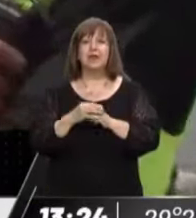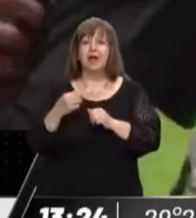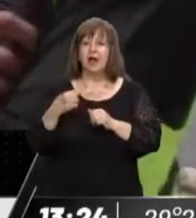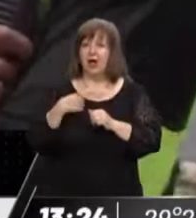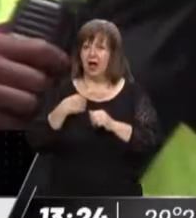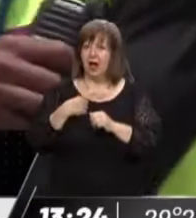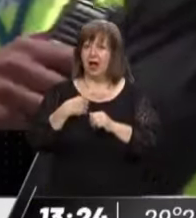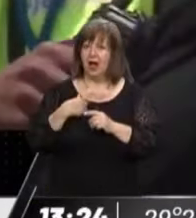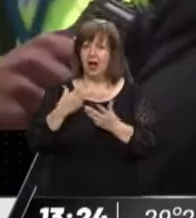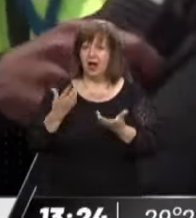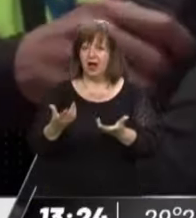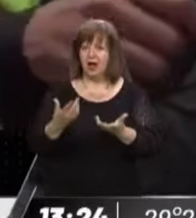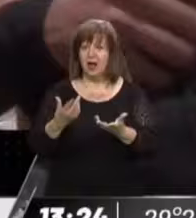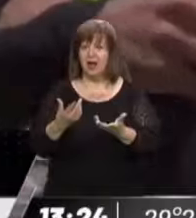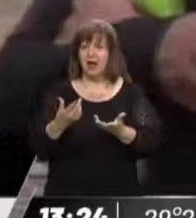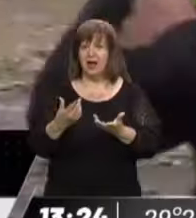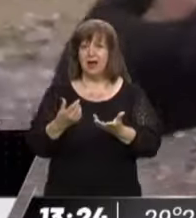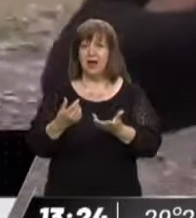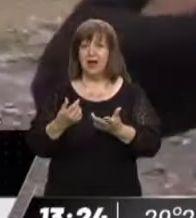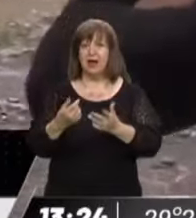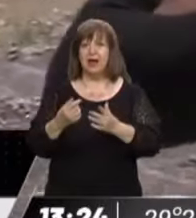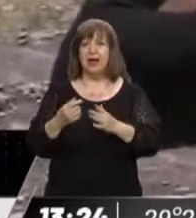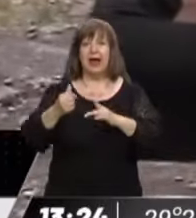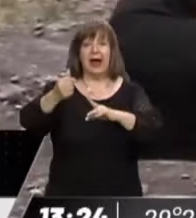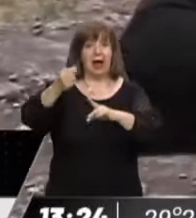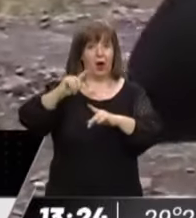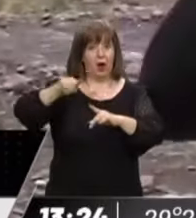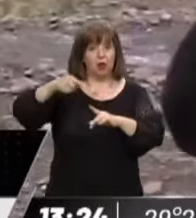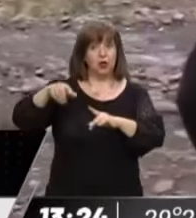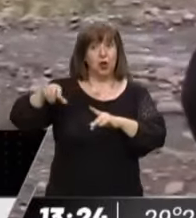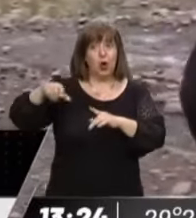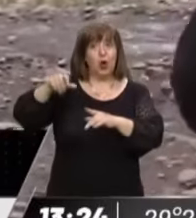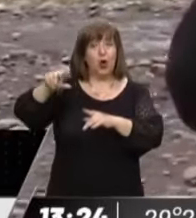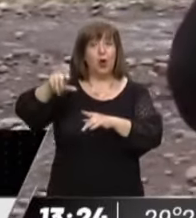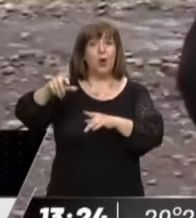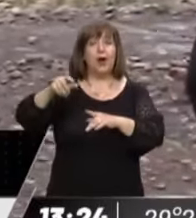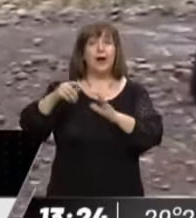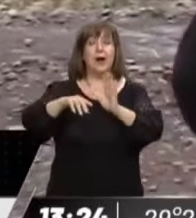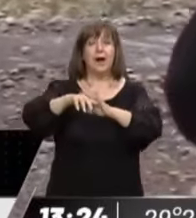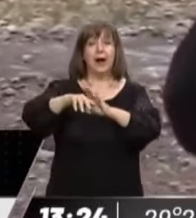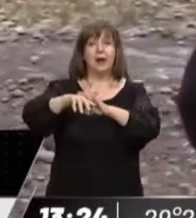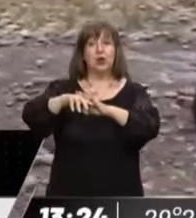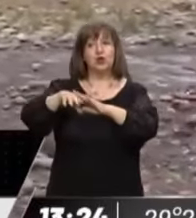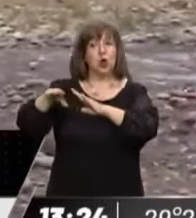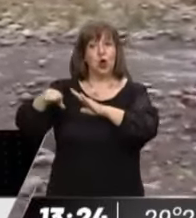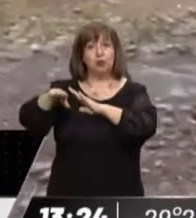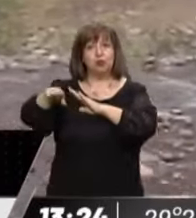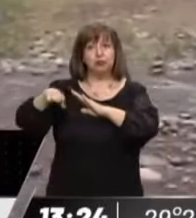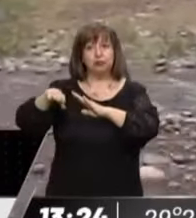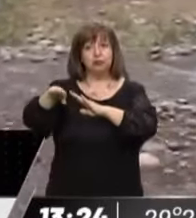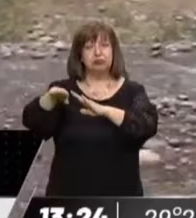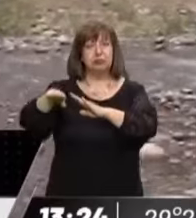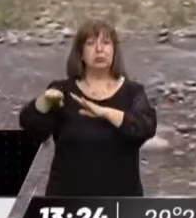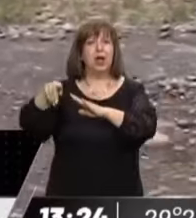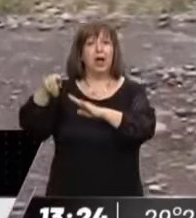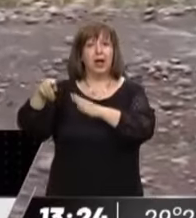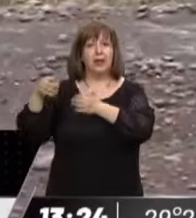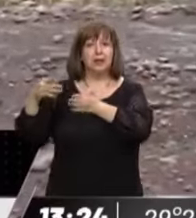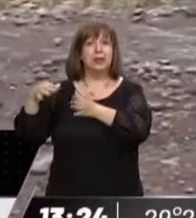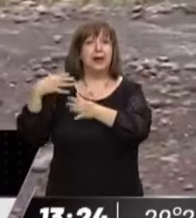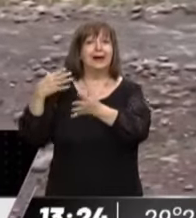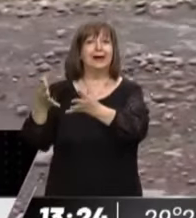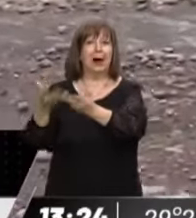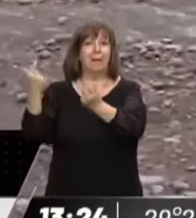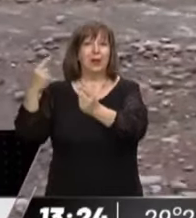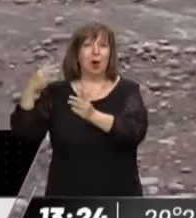río no se deja bañar la gente ahí porque viene con mucha agua Claro está el brazo principal atrás en donde también pasan Las Balsas Así que sí es